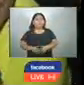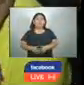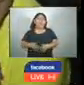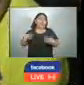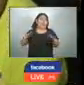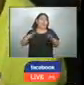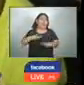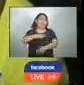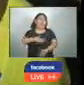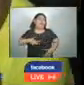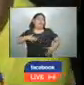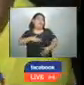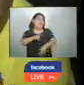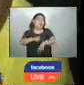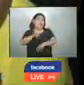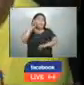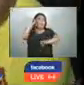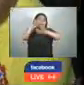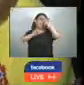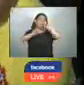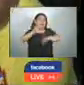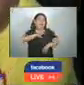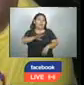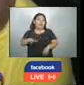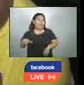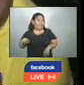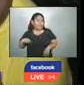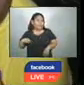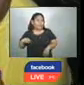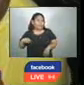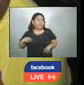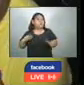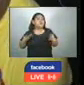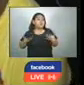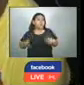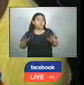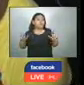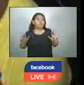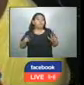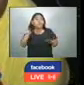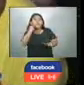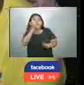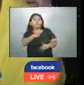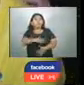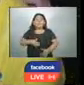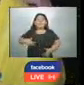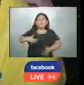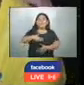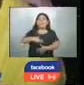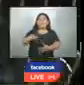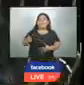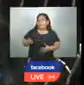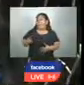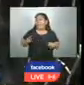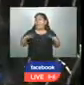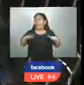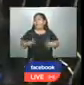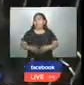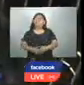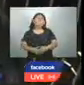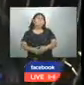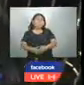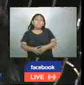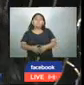disfrutando de este ambiente navideño con la familia, pues ya tratando la manera de pasarla bien ya en los días de vacaciones. Bien,